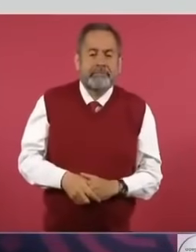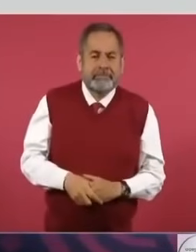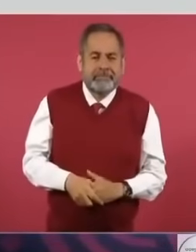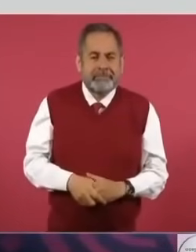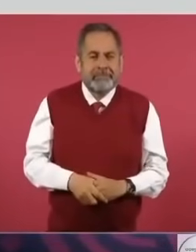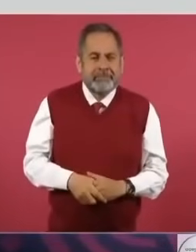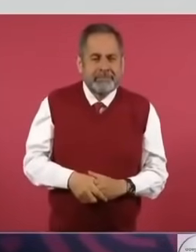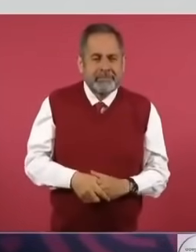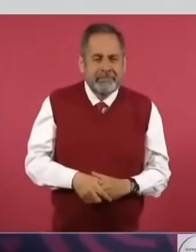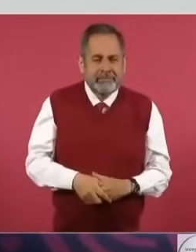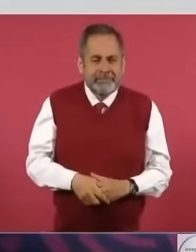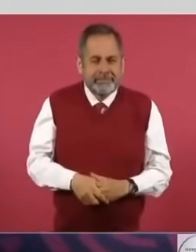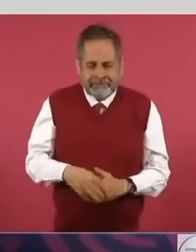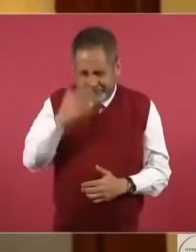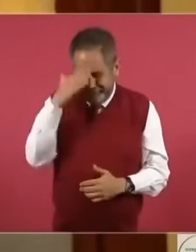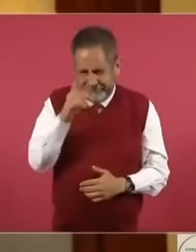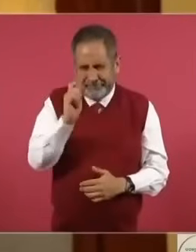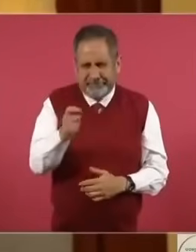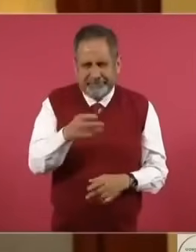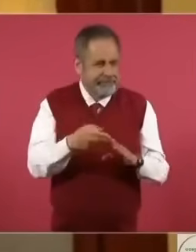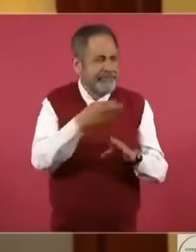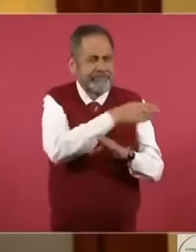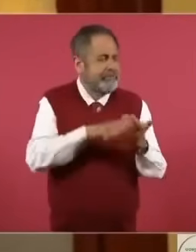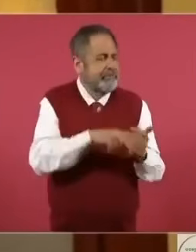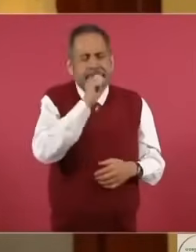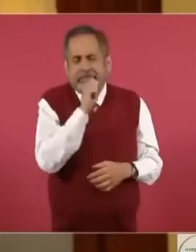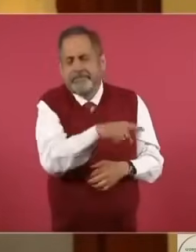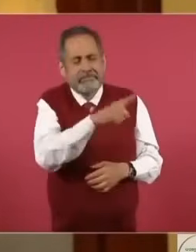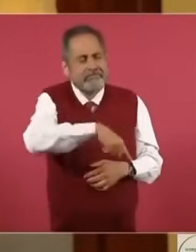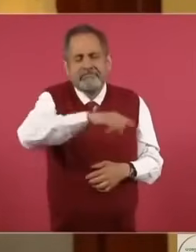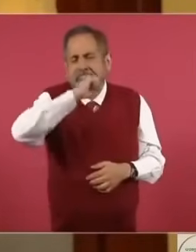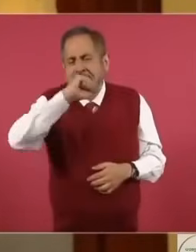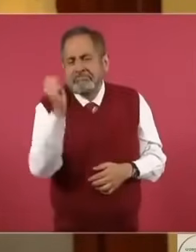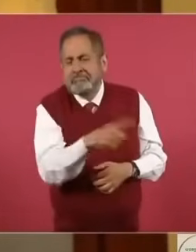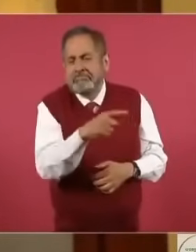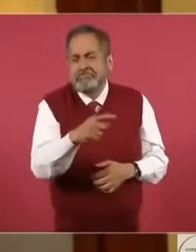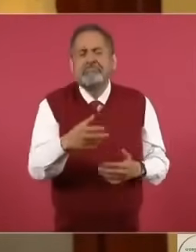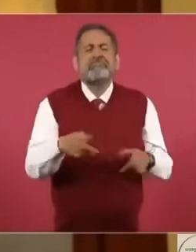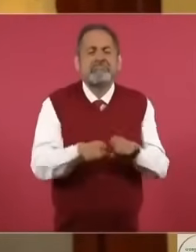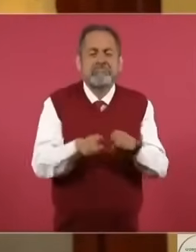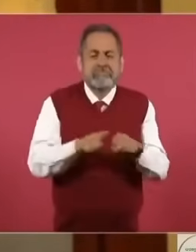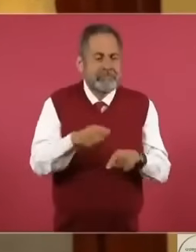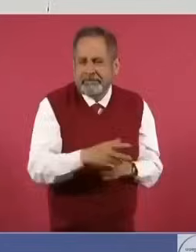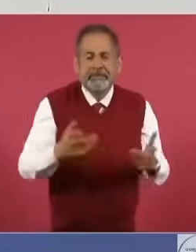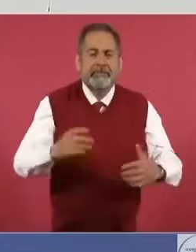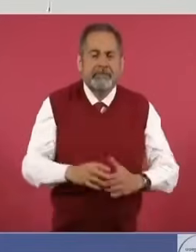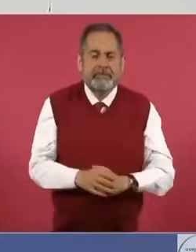¿saben qué hacían estos? Porque son lo mismo, sobre todo en